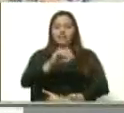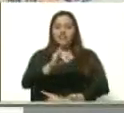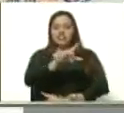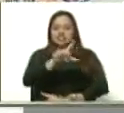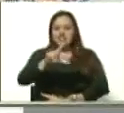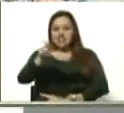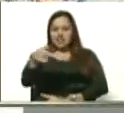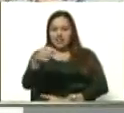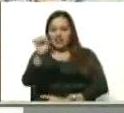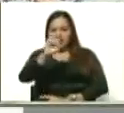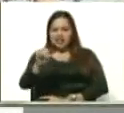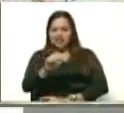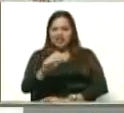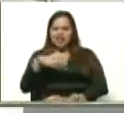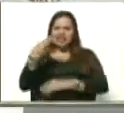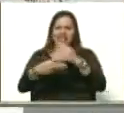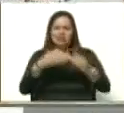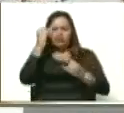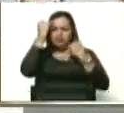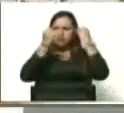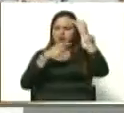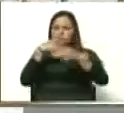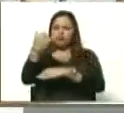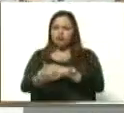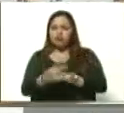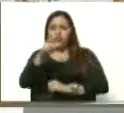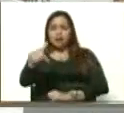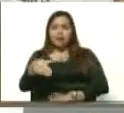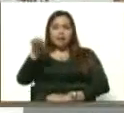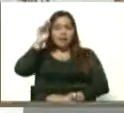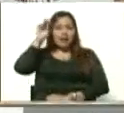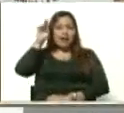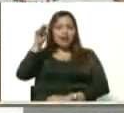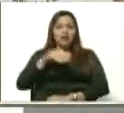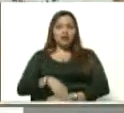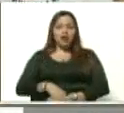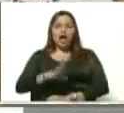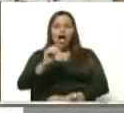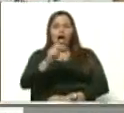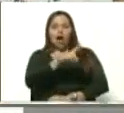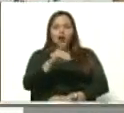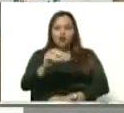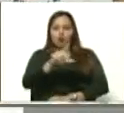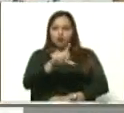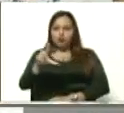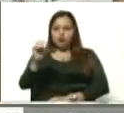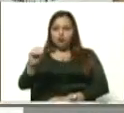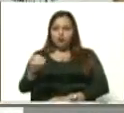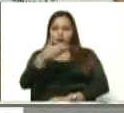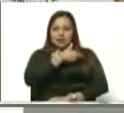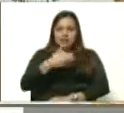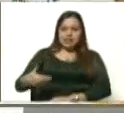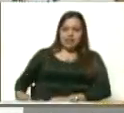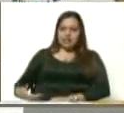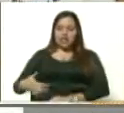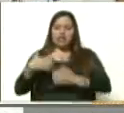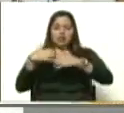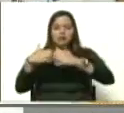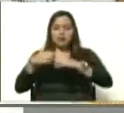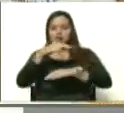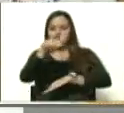gran artífice también de este proyecto, y por supuesto al maestro Carlos Arroyo, presidente de la Compañía